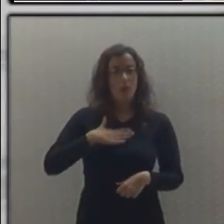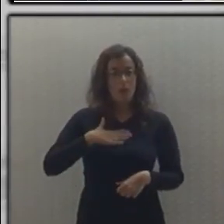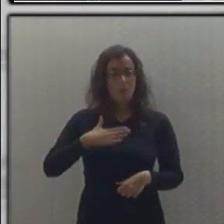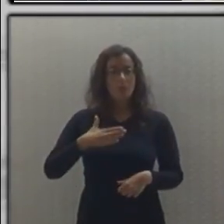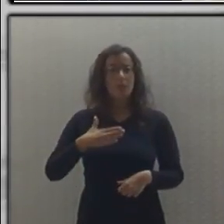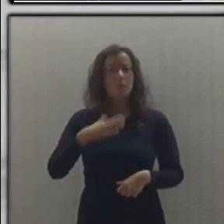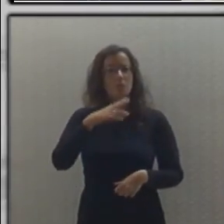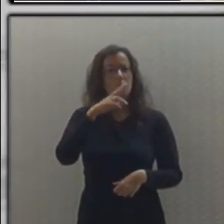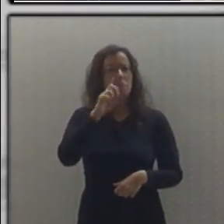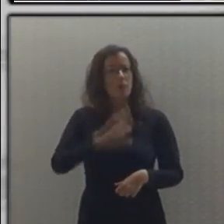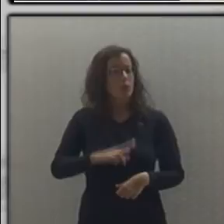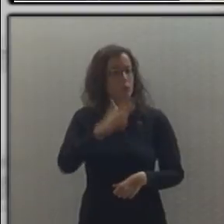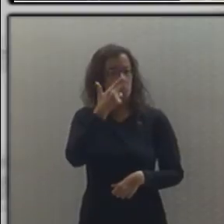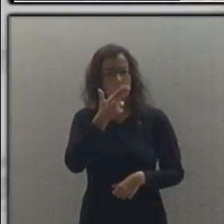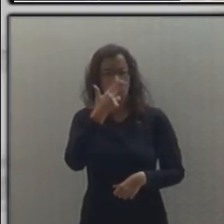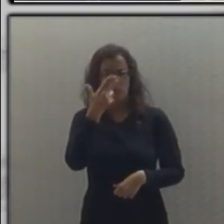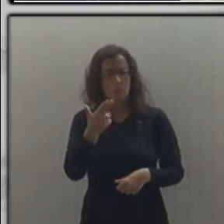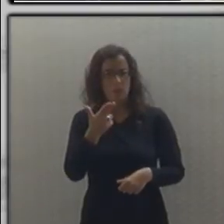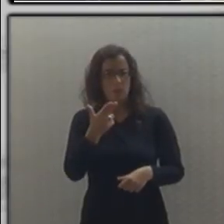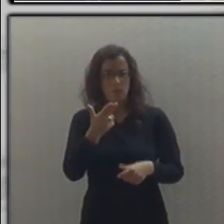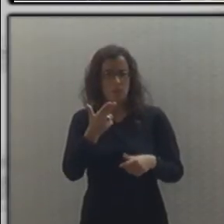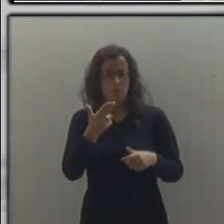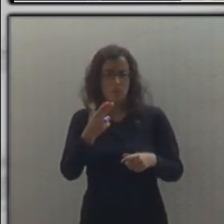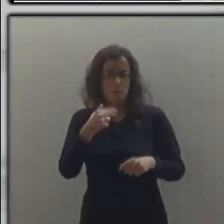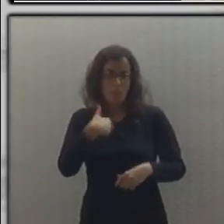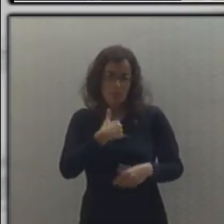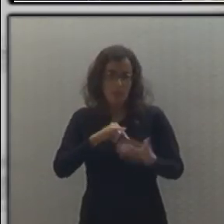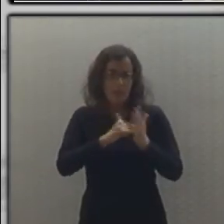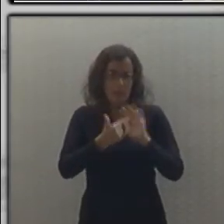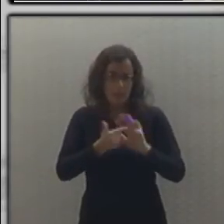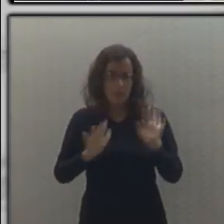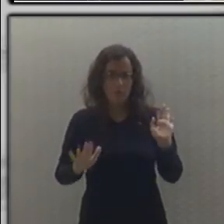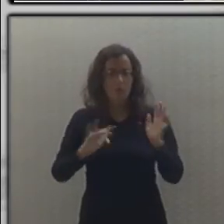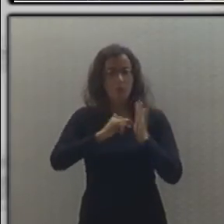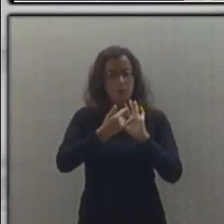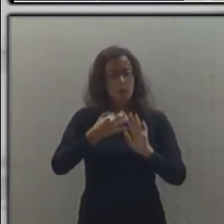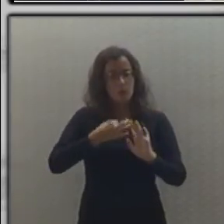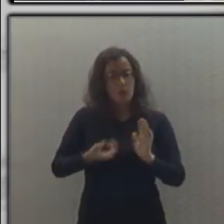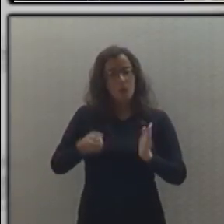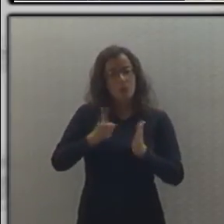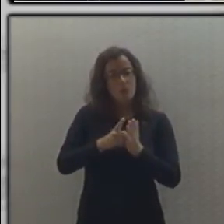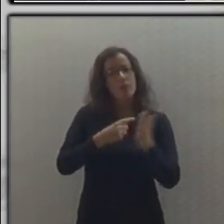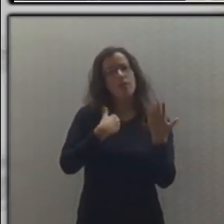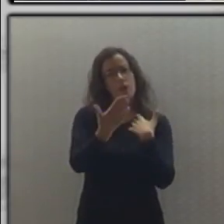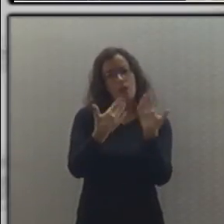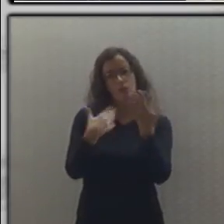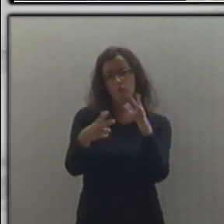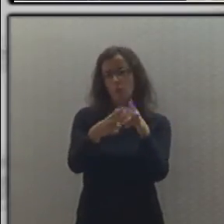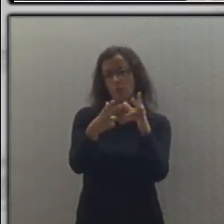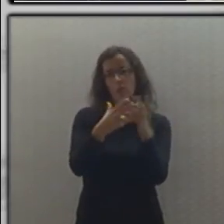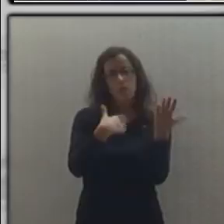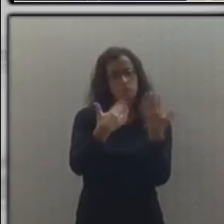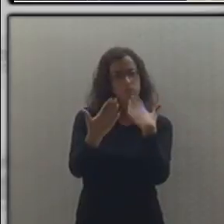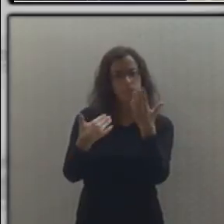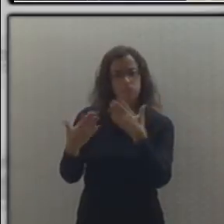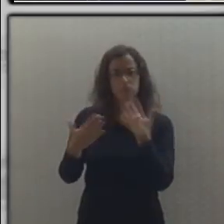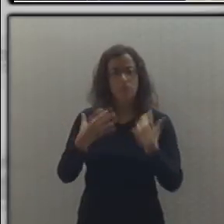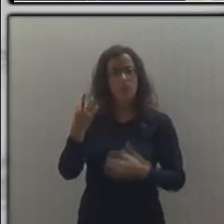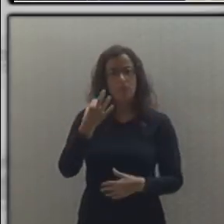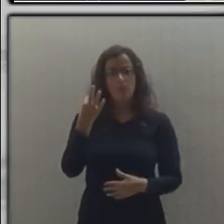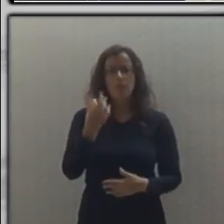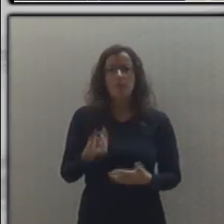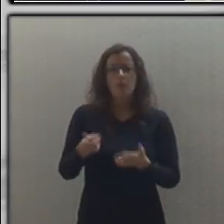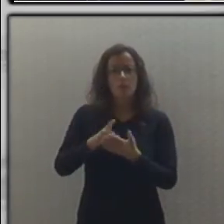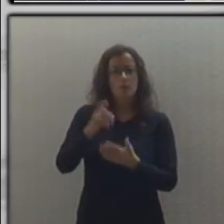me parece muy interesante. Es decir, creo que los arquitectos tenemos que recuperar el diálogo con la sociedad. Tenemos que recuperar al